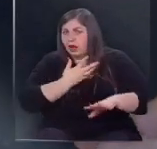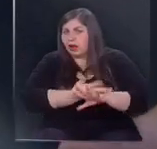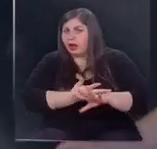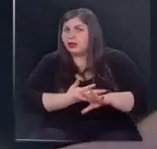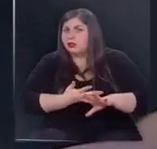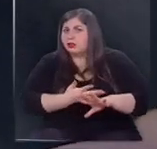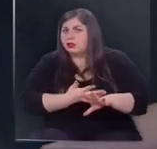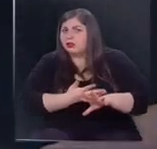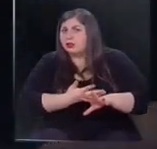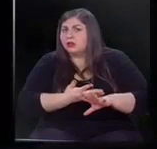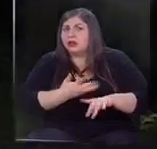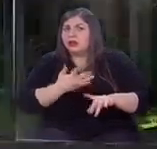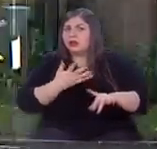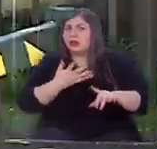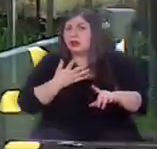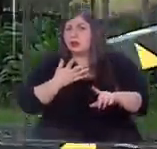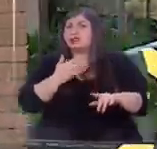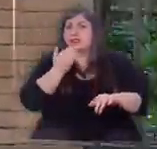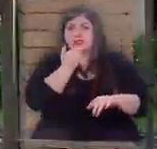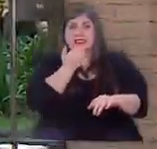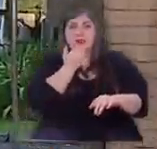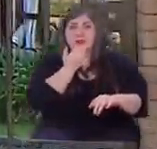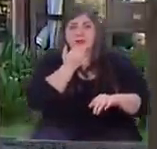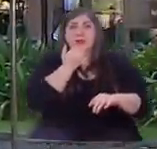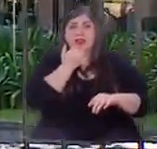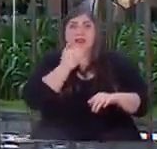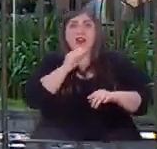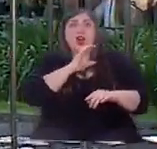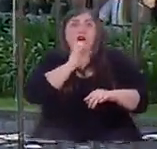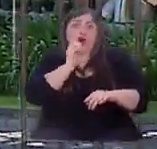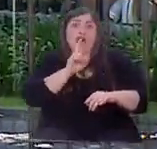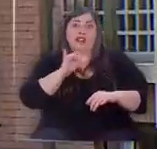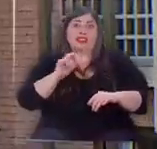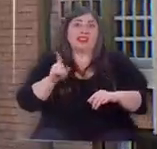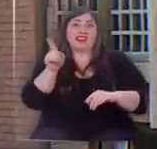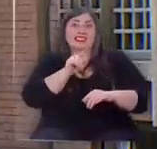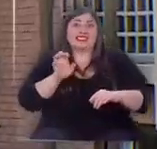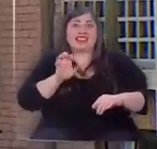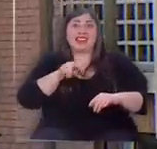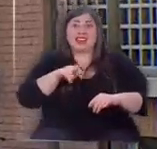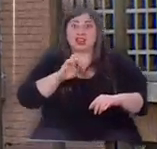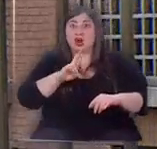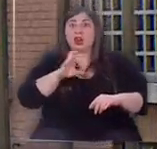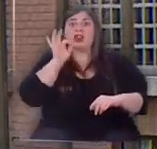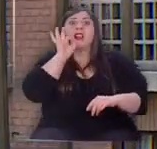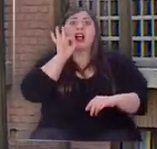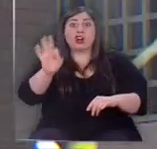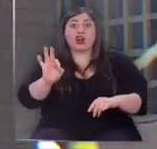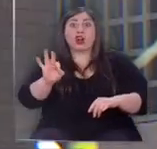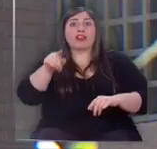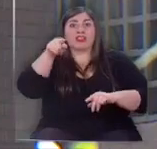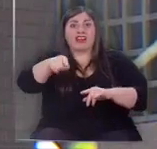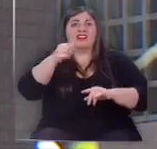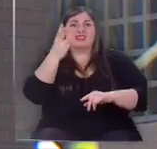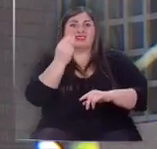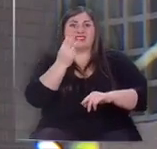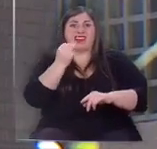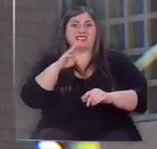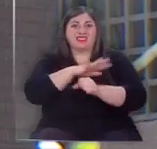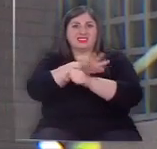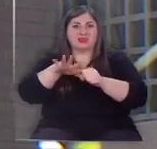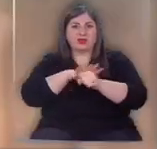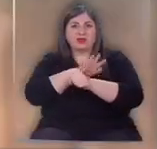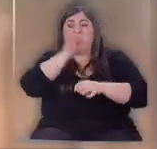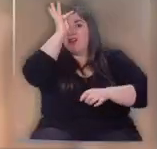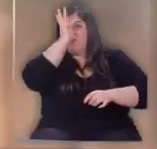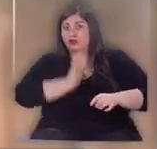por la frente. También sector oriente, la residencia Senior Suite en Las Condes registra 13 casos. Habrían comenzado con